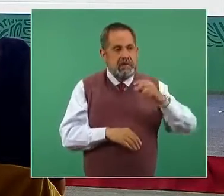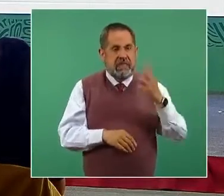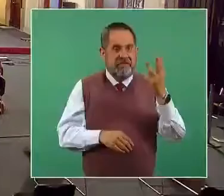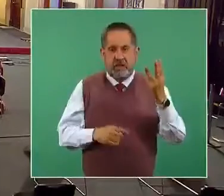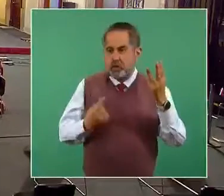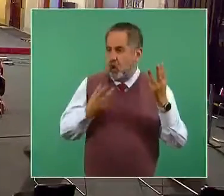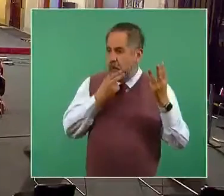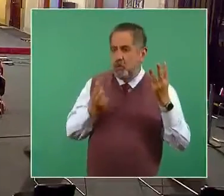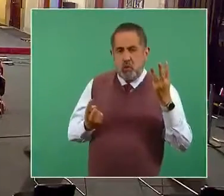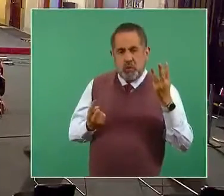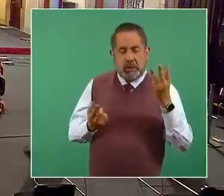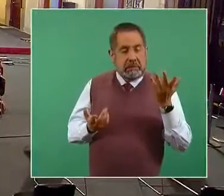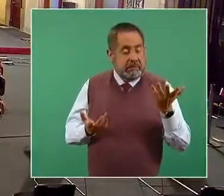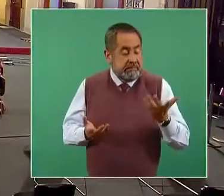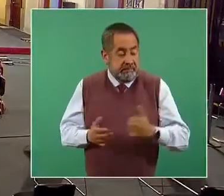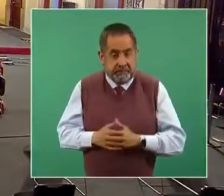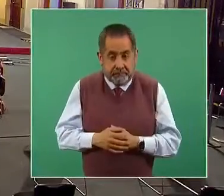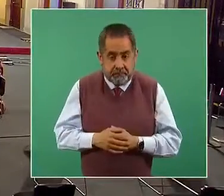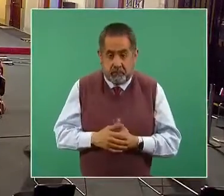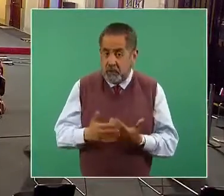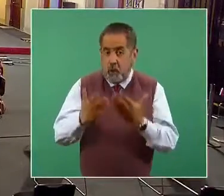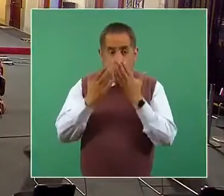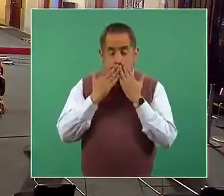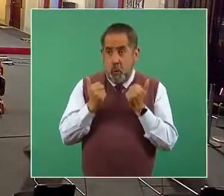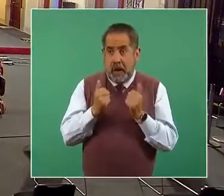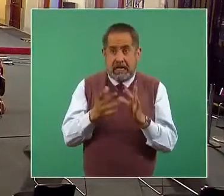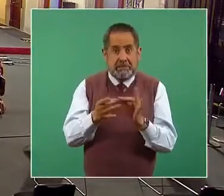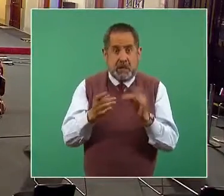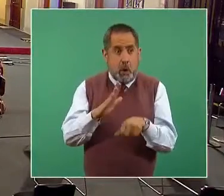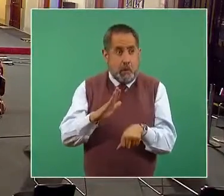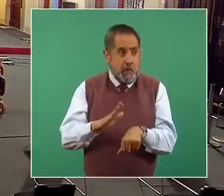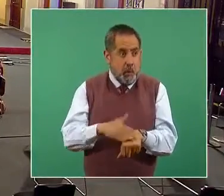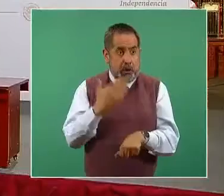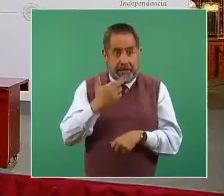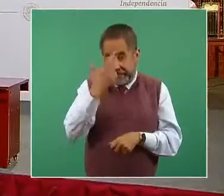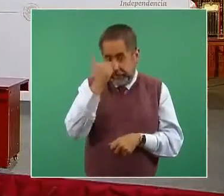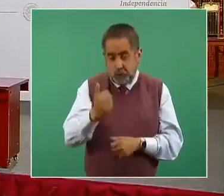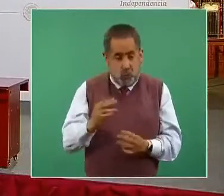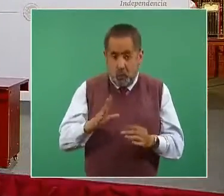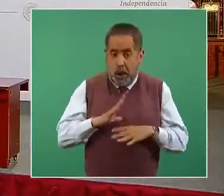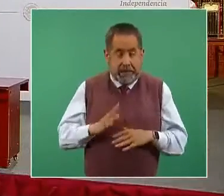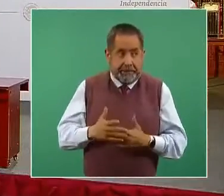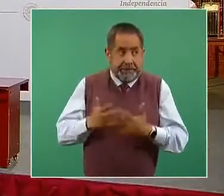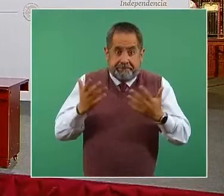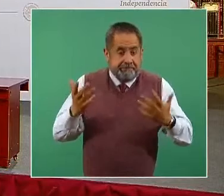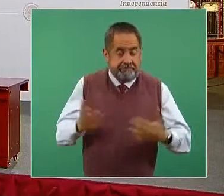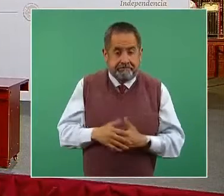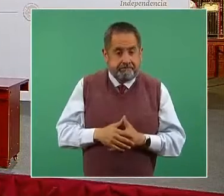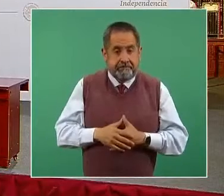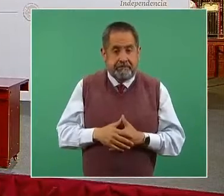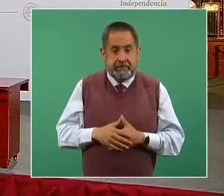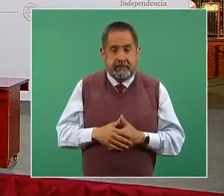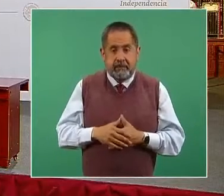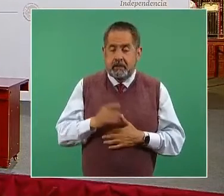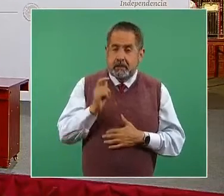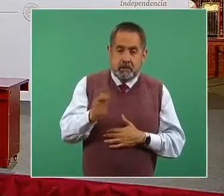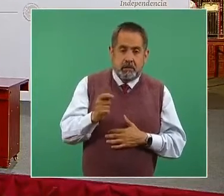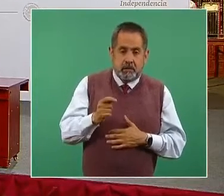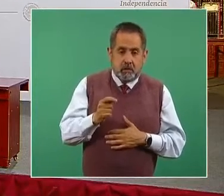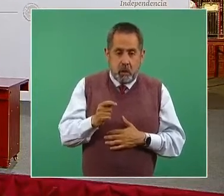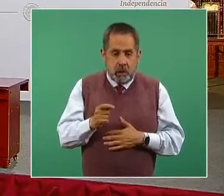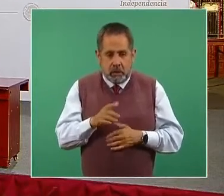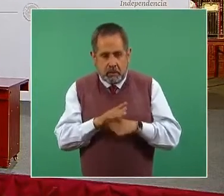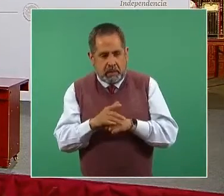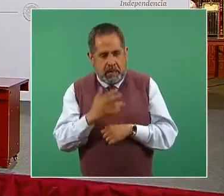3-1. No tenemos una explicación al respecto y no necesariamente encontramos